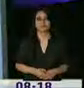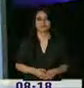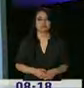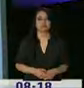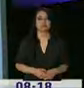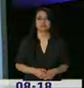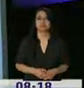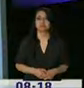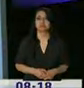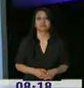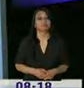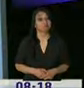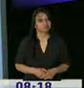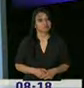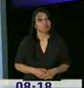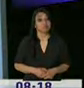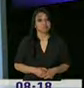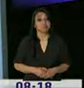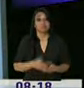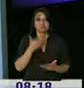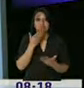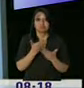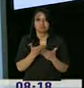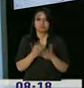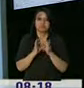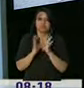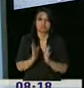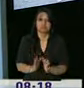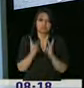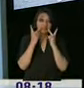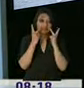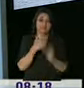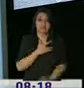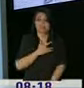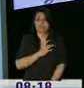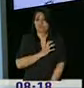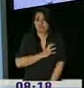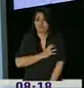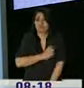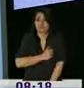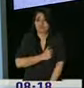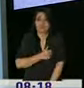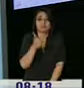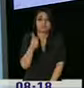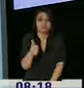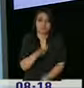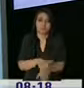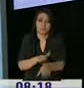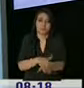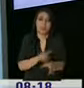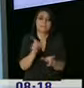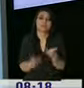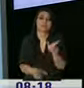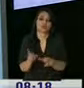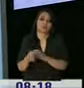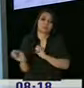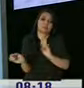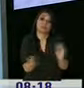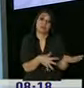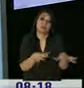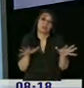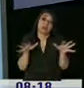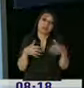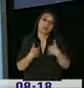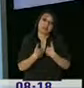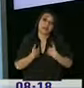Ese derrite, qué duro es para los que amamos a los peluditos ver en la calle esto que es creado por el ser humano. Nosotros somos los condenados,